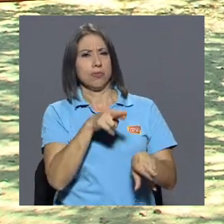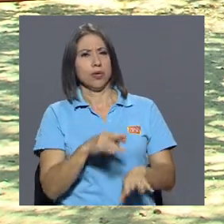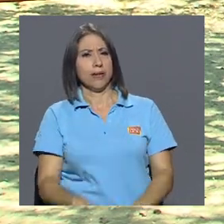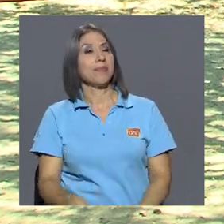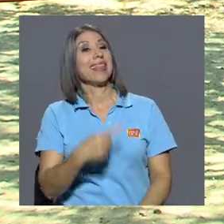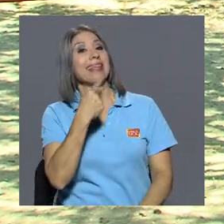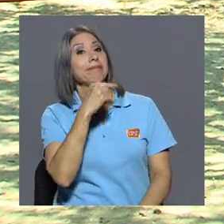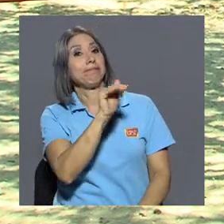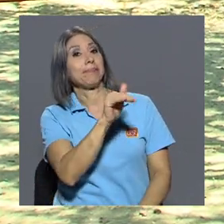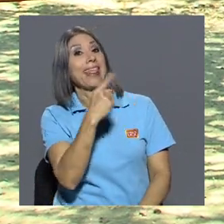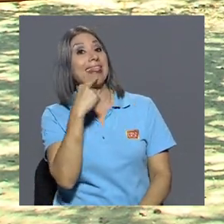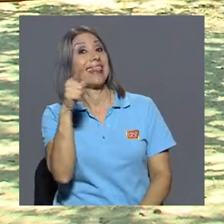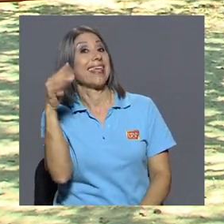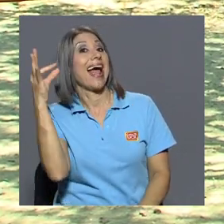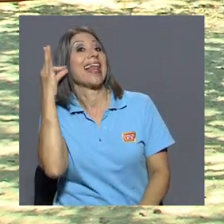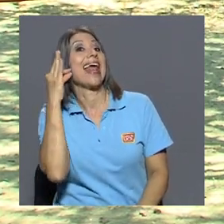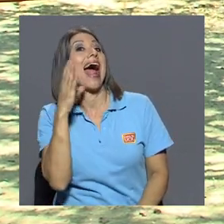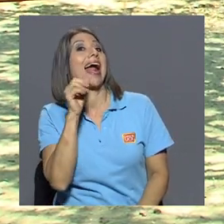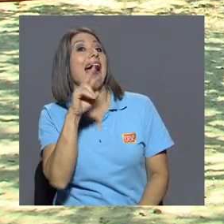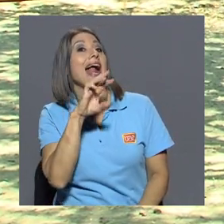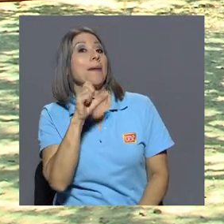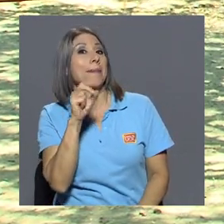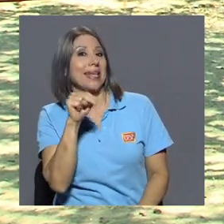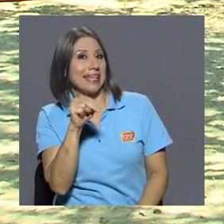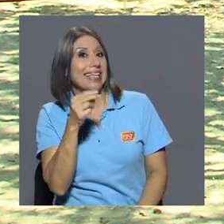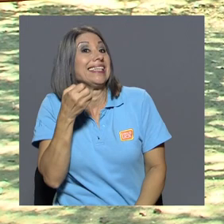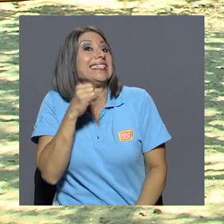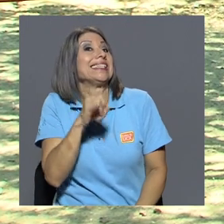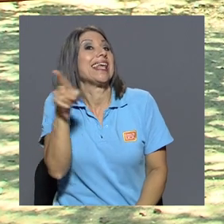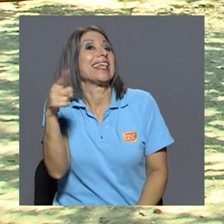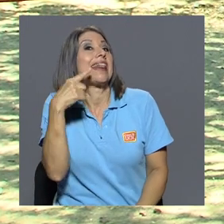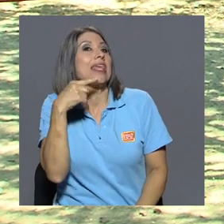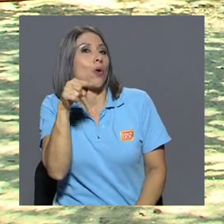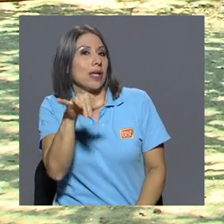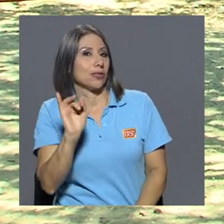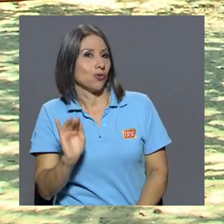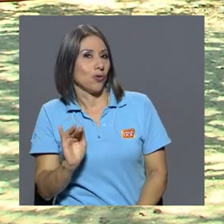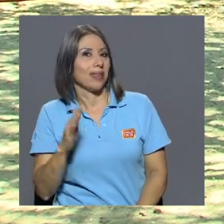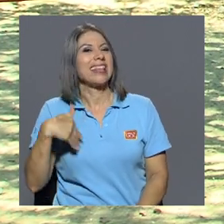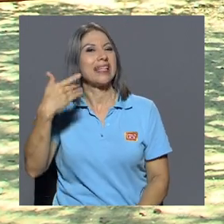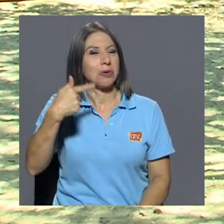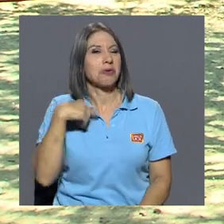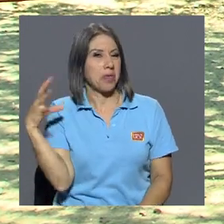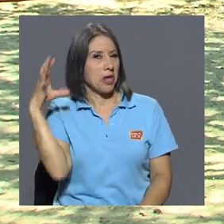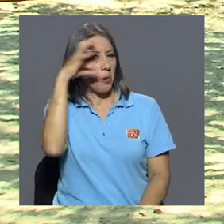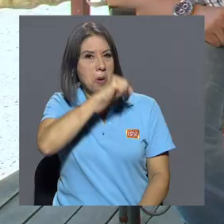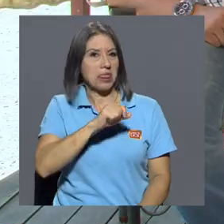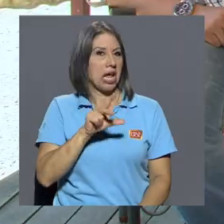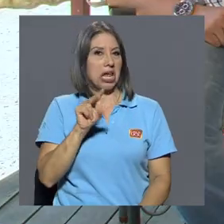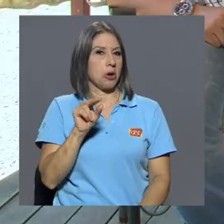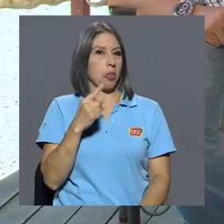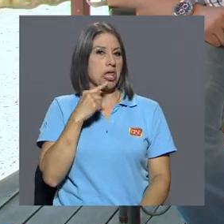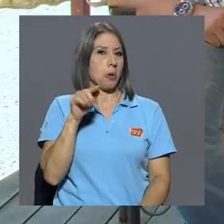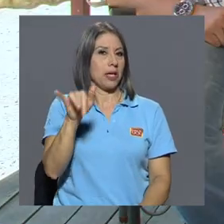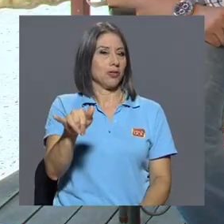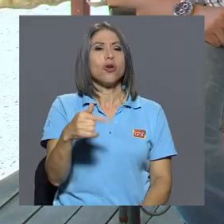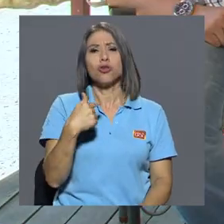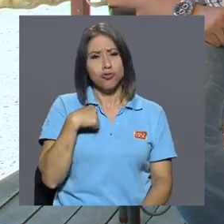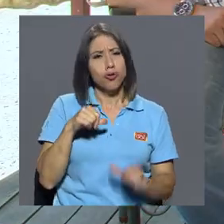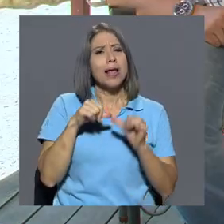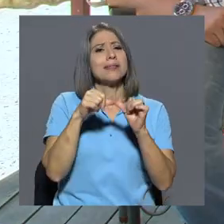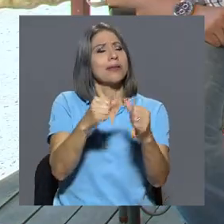dígale a Carmencita, si es que dijo eso, después me di cuenta que no. Que yo la sigo